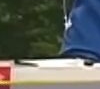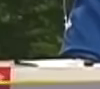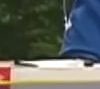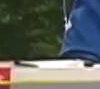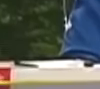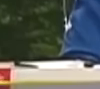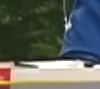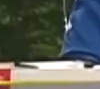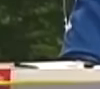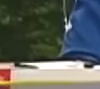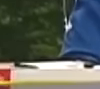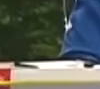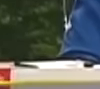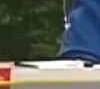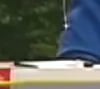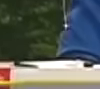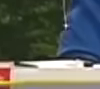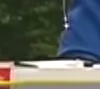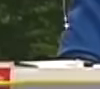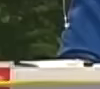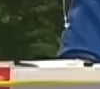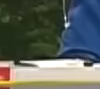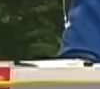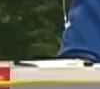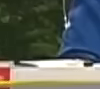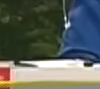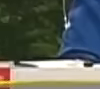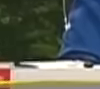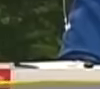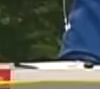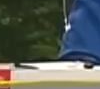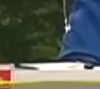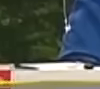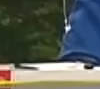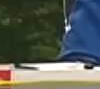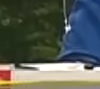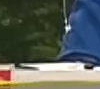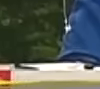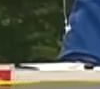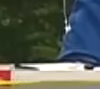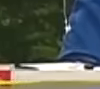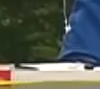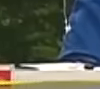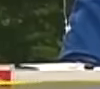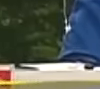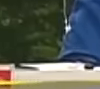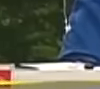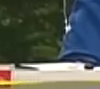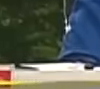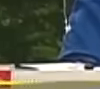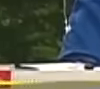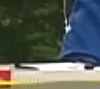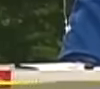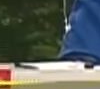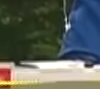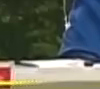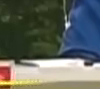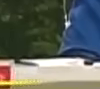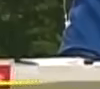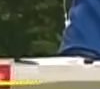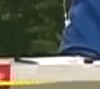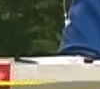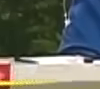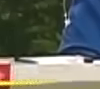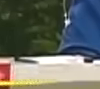se conmemora el Día Internacional del Multilateralismo y de la Diplomacia de Paz, reafirmamos nuestro compromiso por